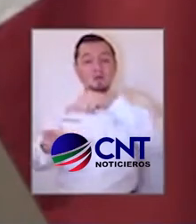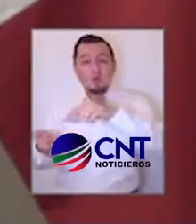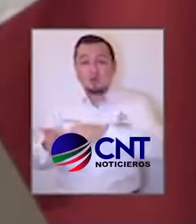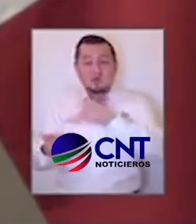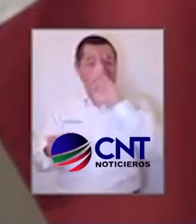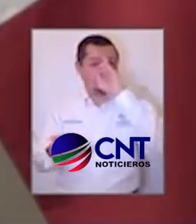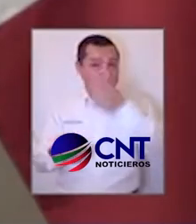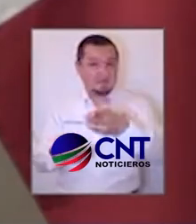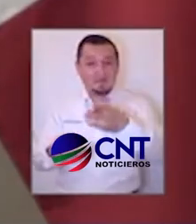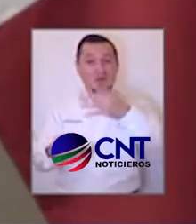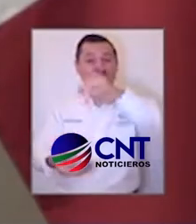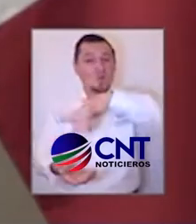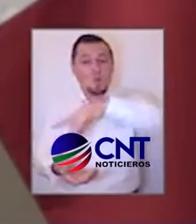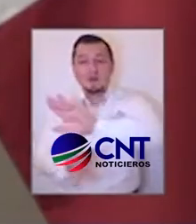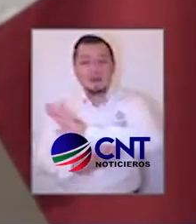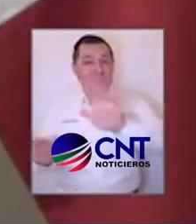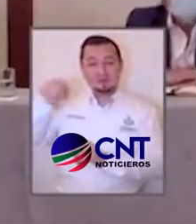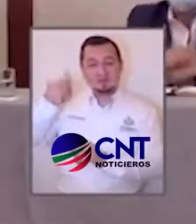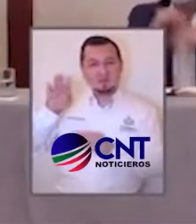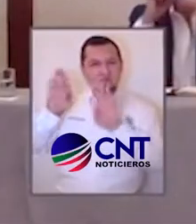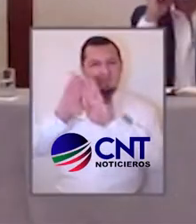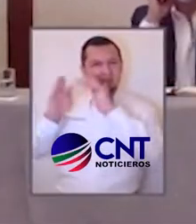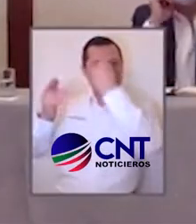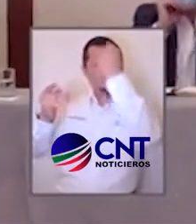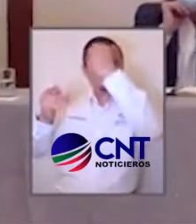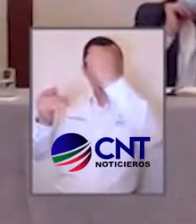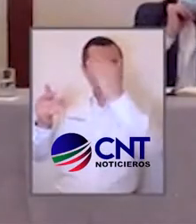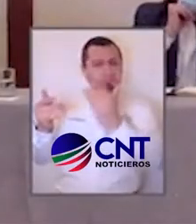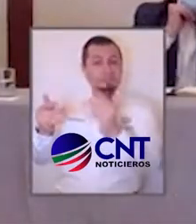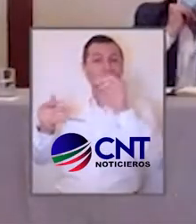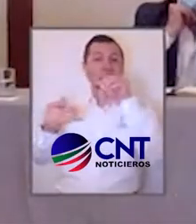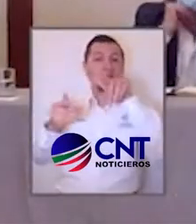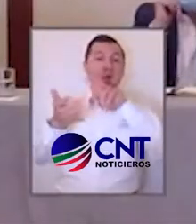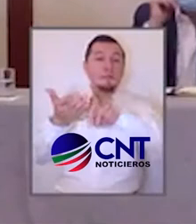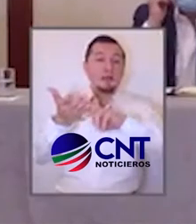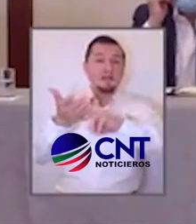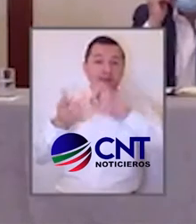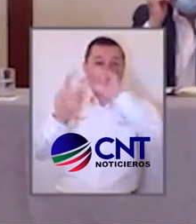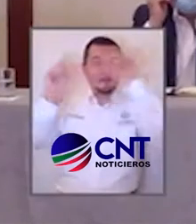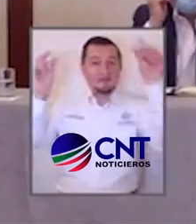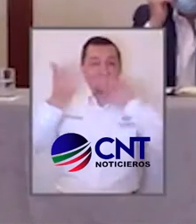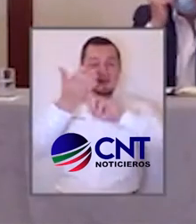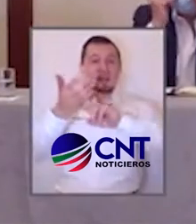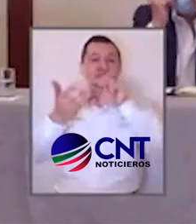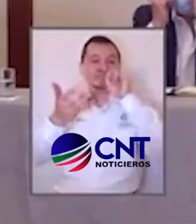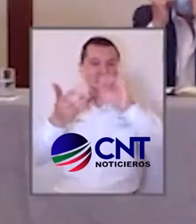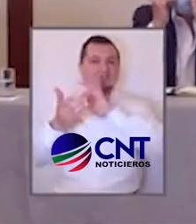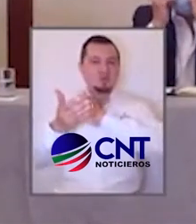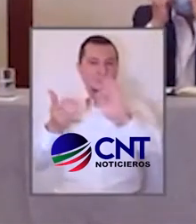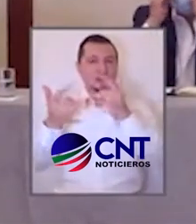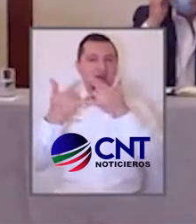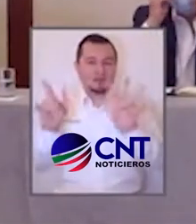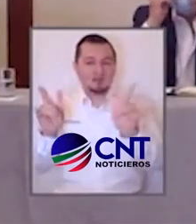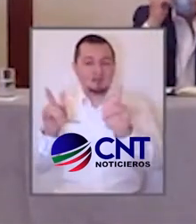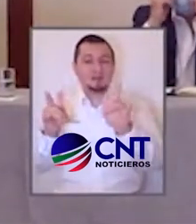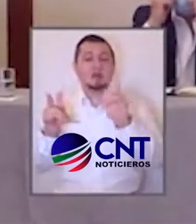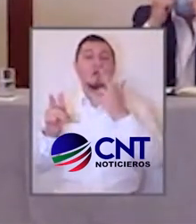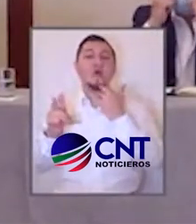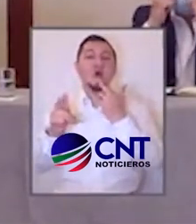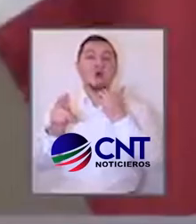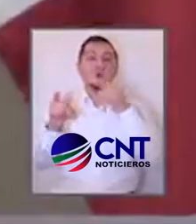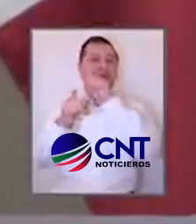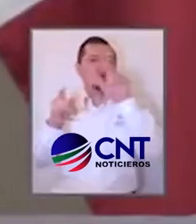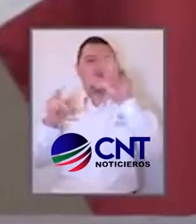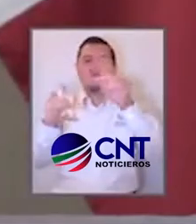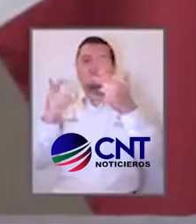pedidos para llevar. Eso no se va a permitir. Van a poder operar aquellos servicios que no generan aglomeraciones.